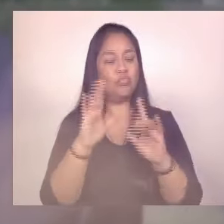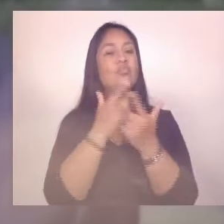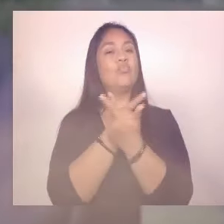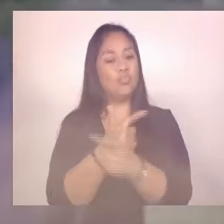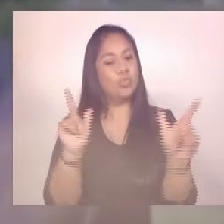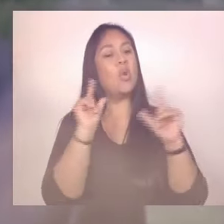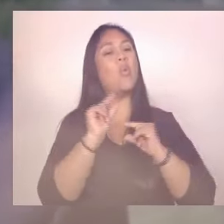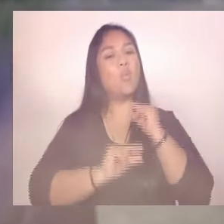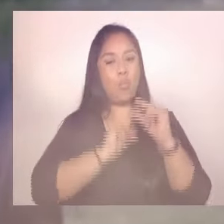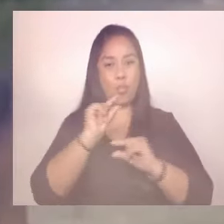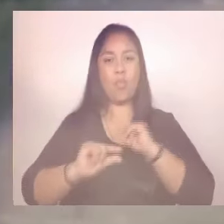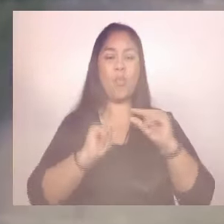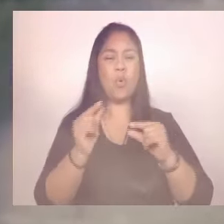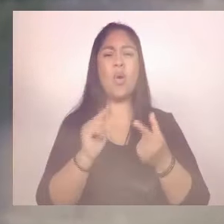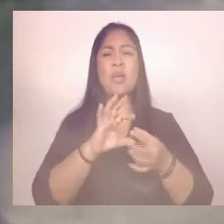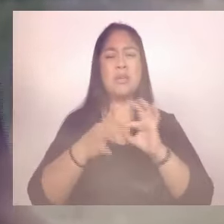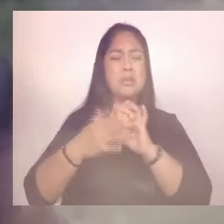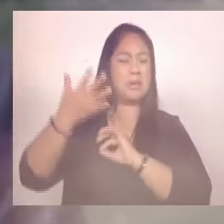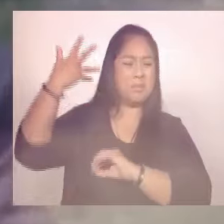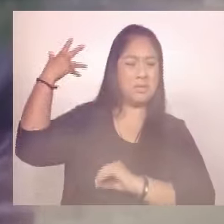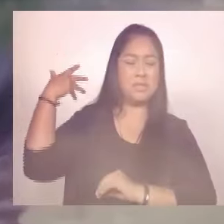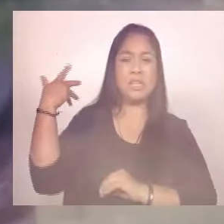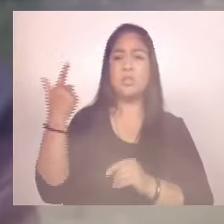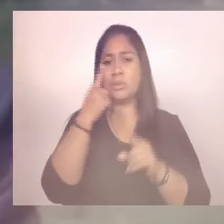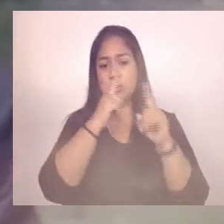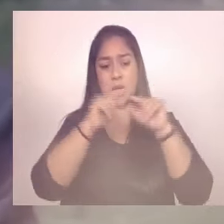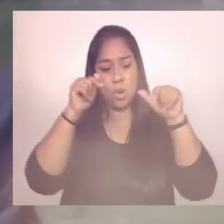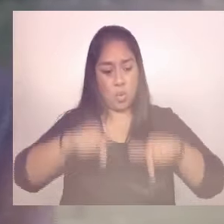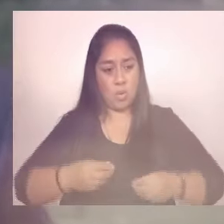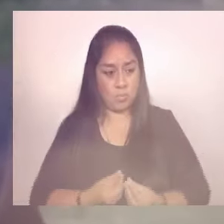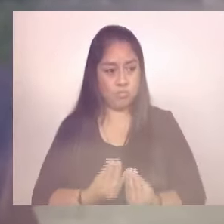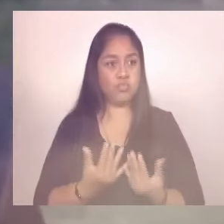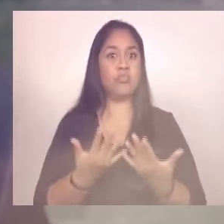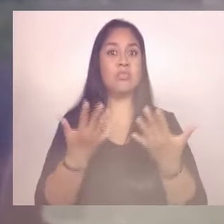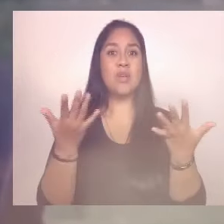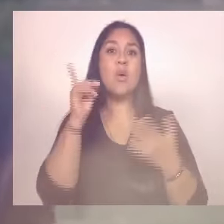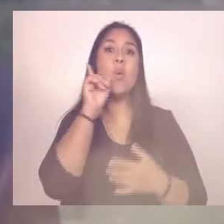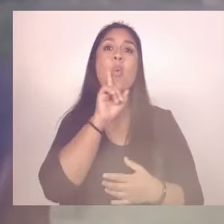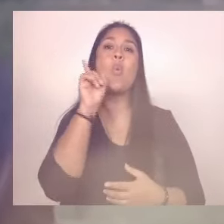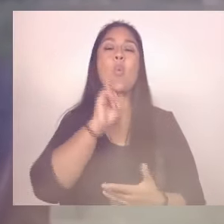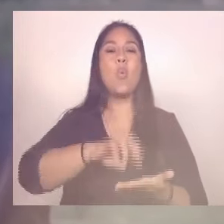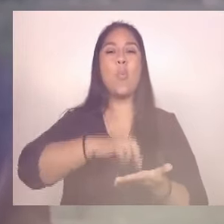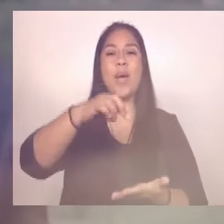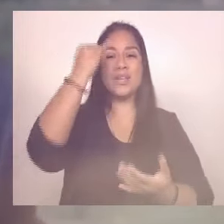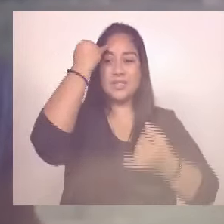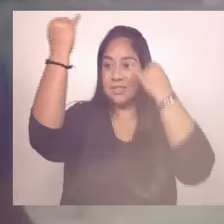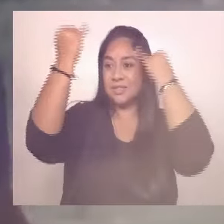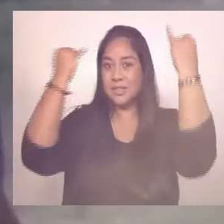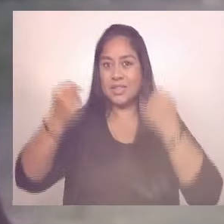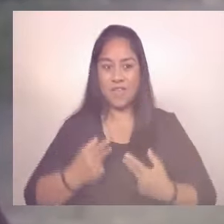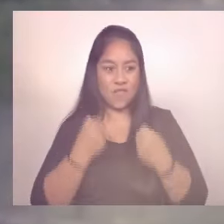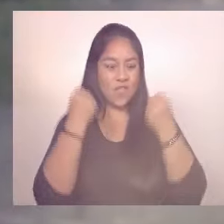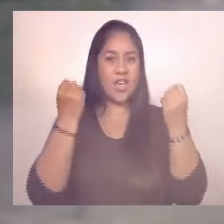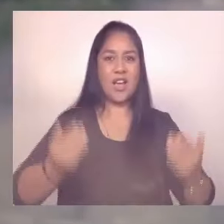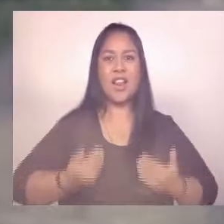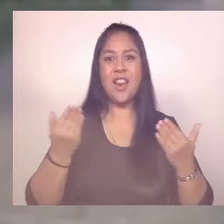liberando, de las cadenas del pasado oscuro y está surgiendo una nación joven, creativa,